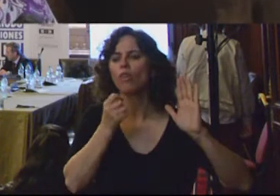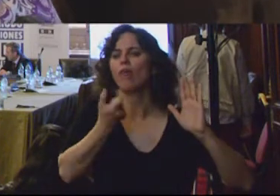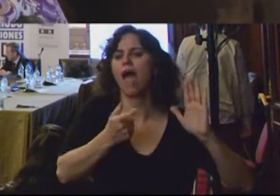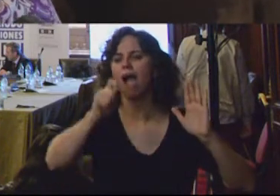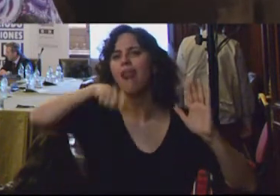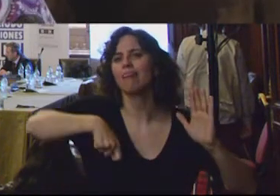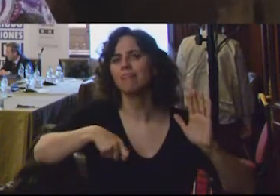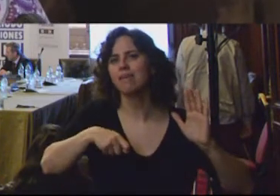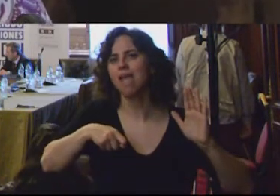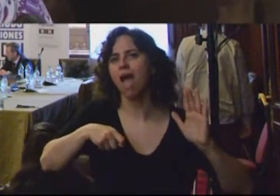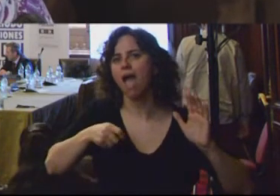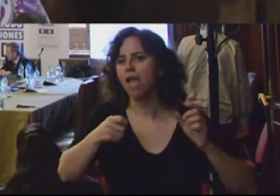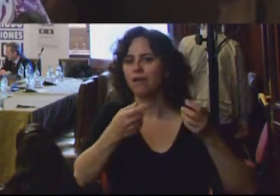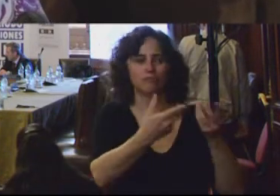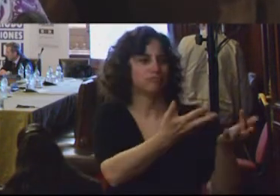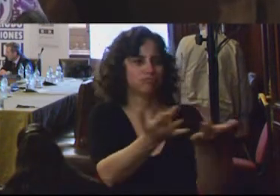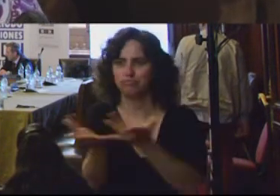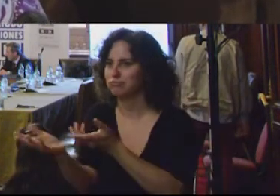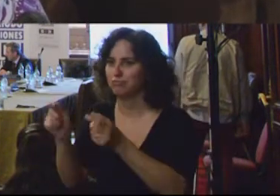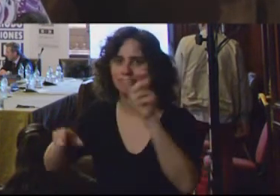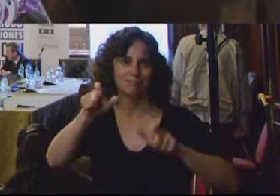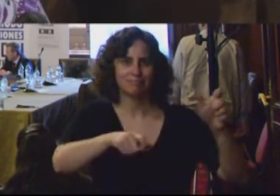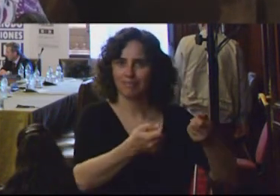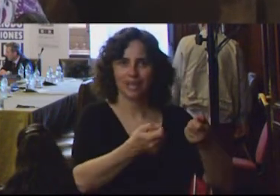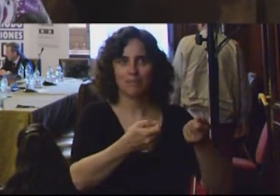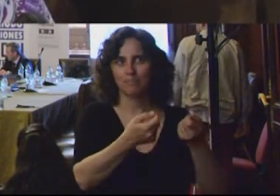ese pluralismo que se requiere